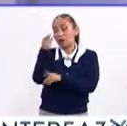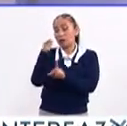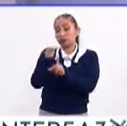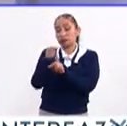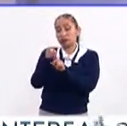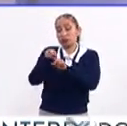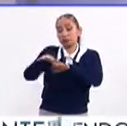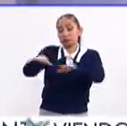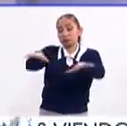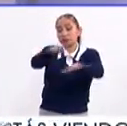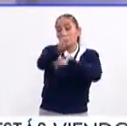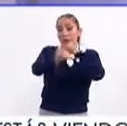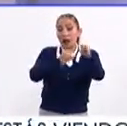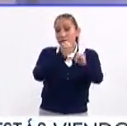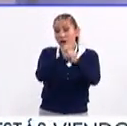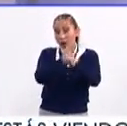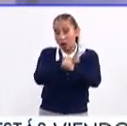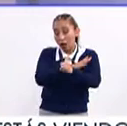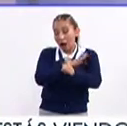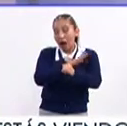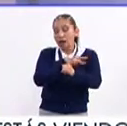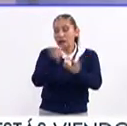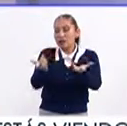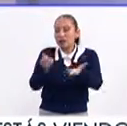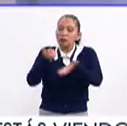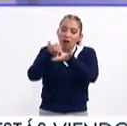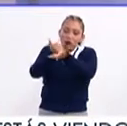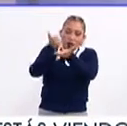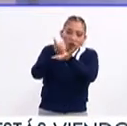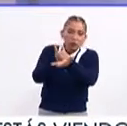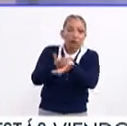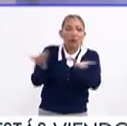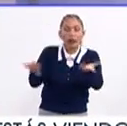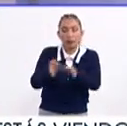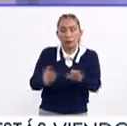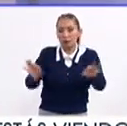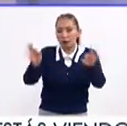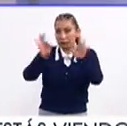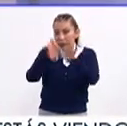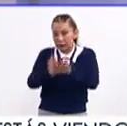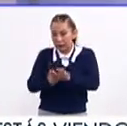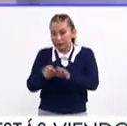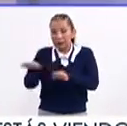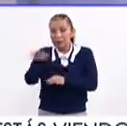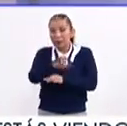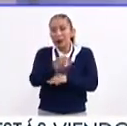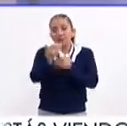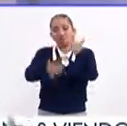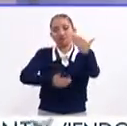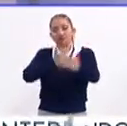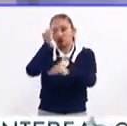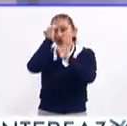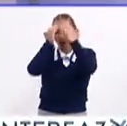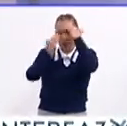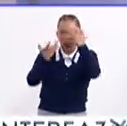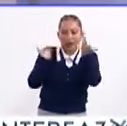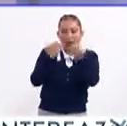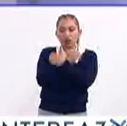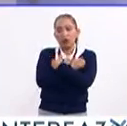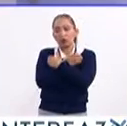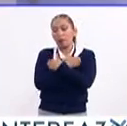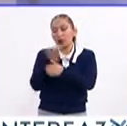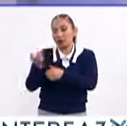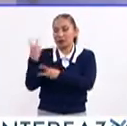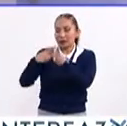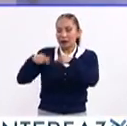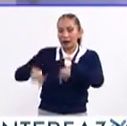alcance a nivel internacional que abonan de una forma muy importante a el desarrollo del conocimiento y de la educación. Y por